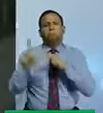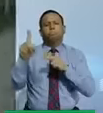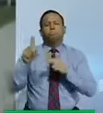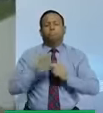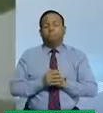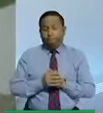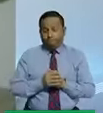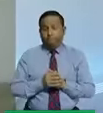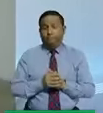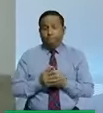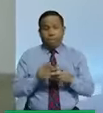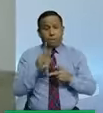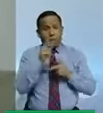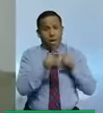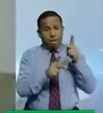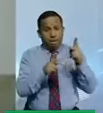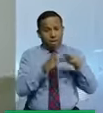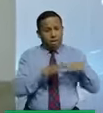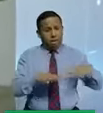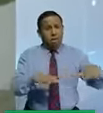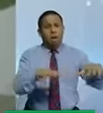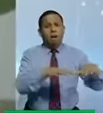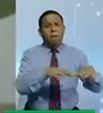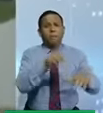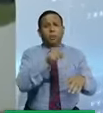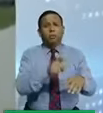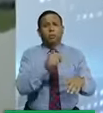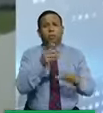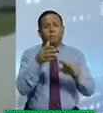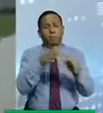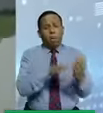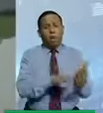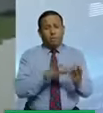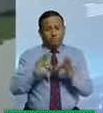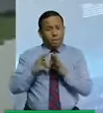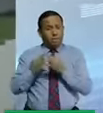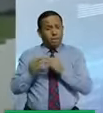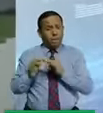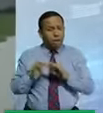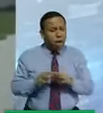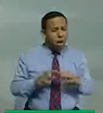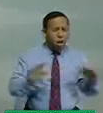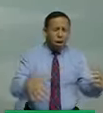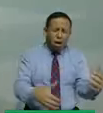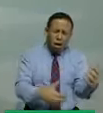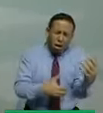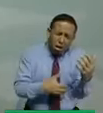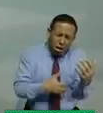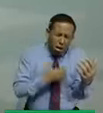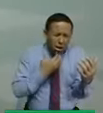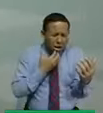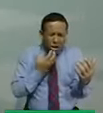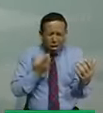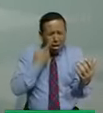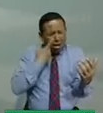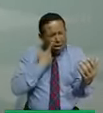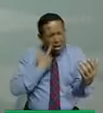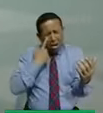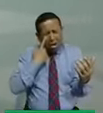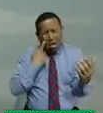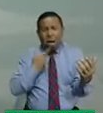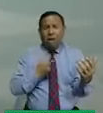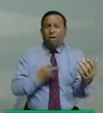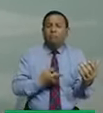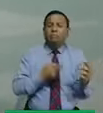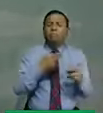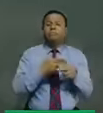En medio de la playa quedó el cadáver. Familiares abrazaban el cuerpo bañado en sangre. Una estela de dolor por quien en vida